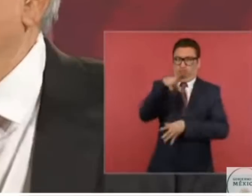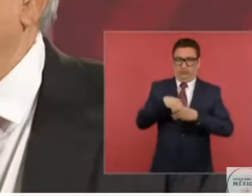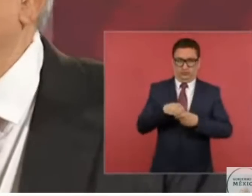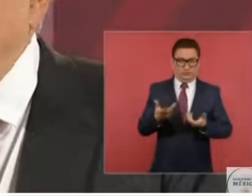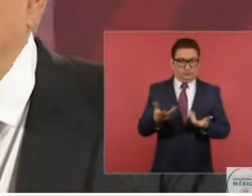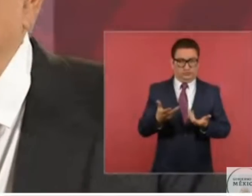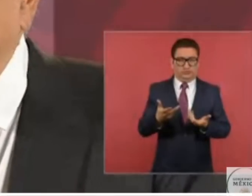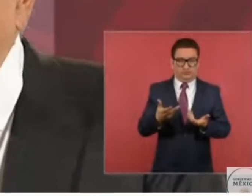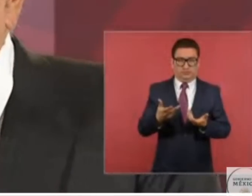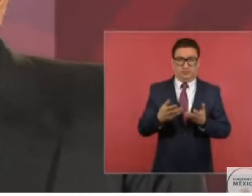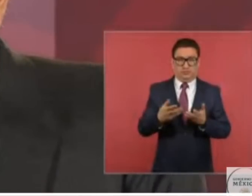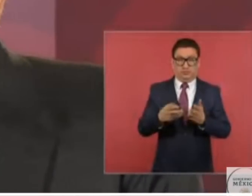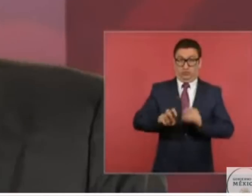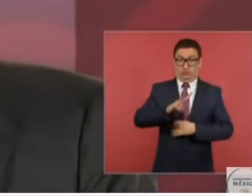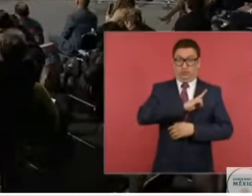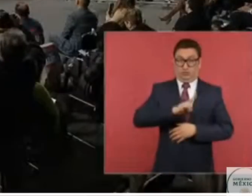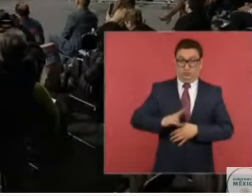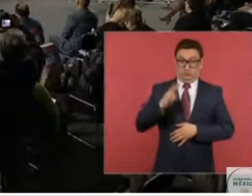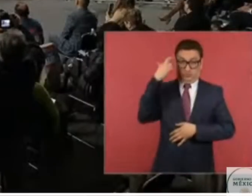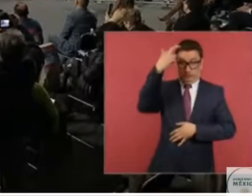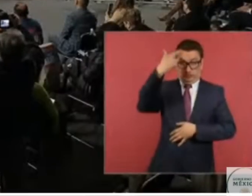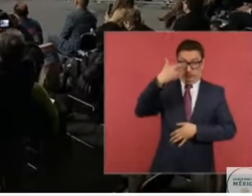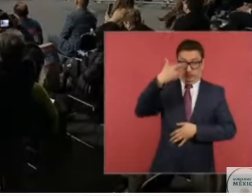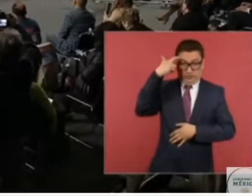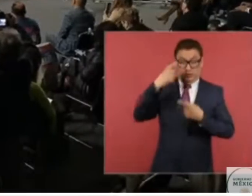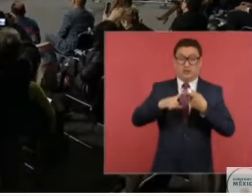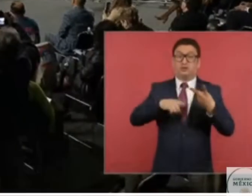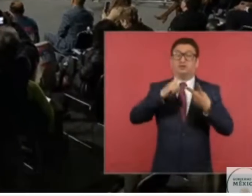tanto del virrey como del arzobispo.